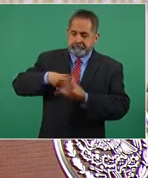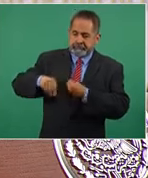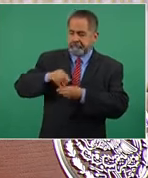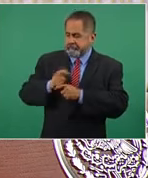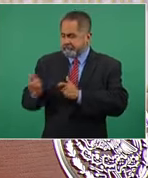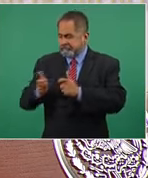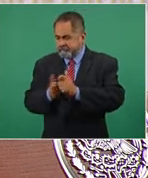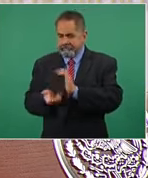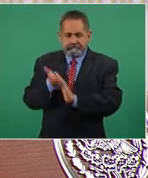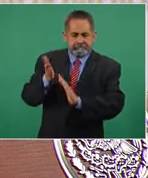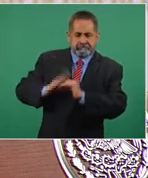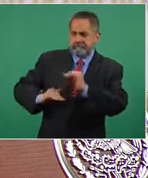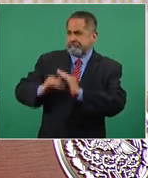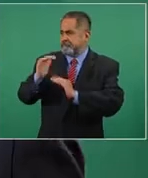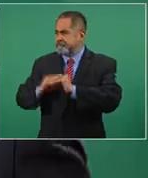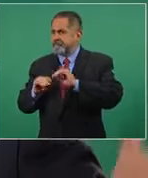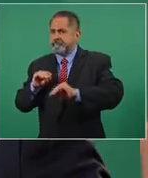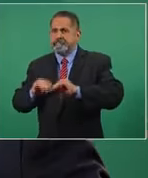haciendo obras,